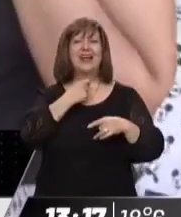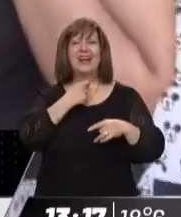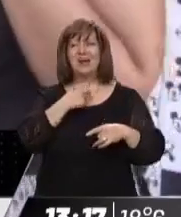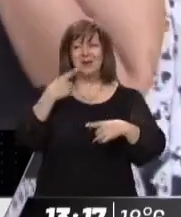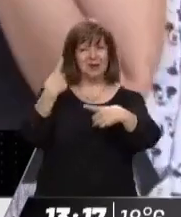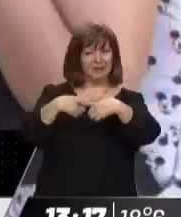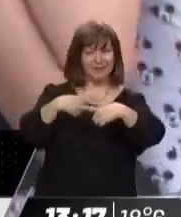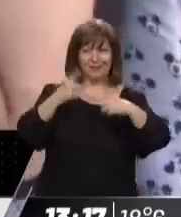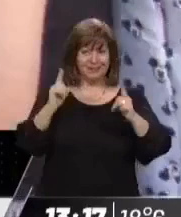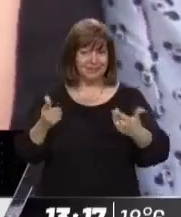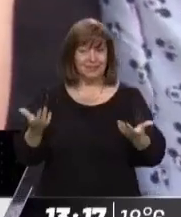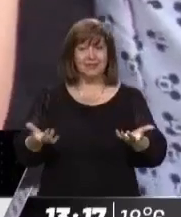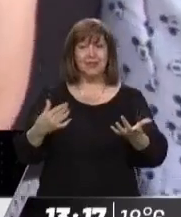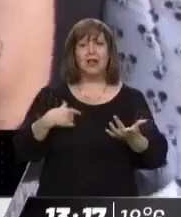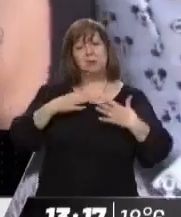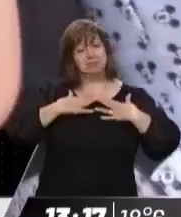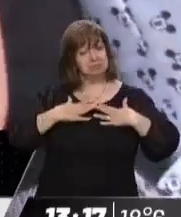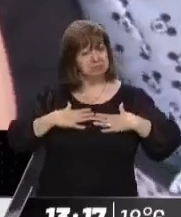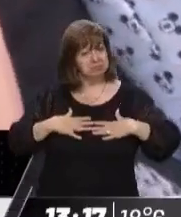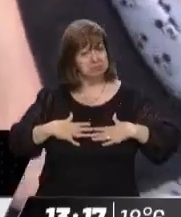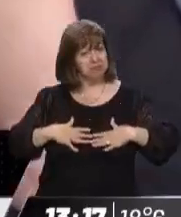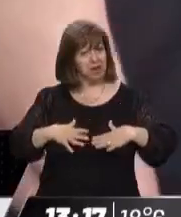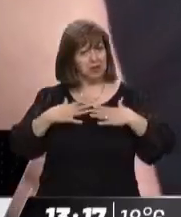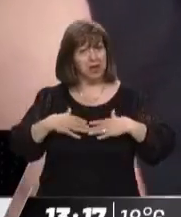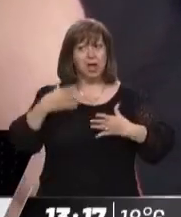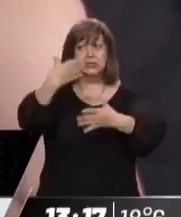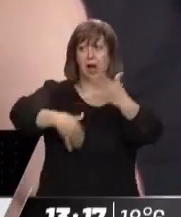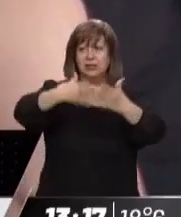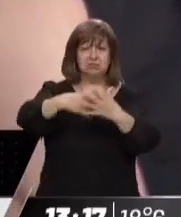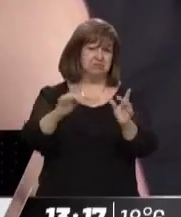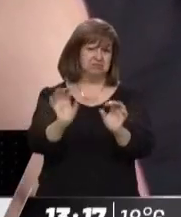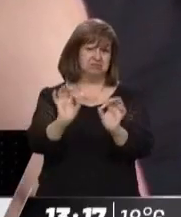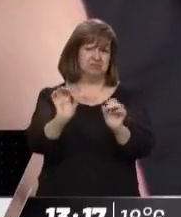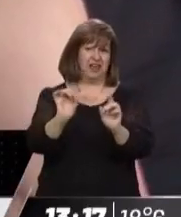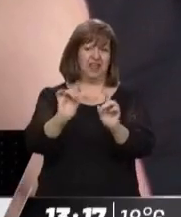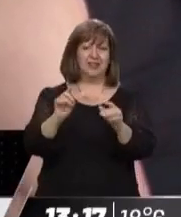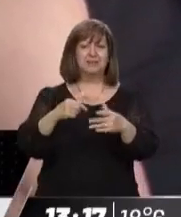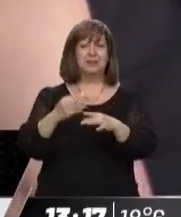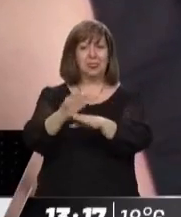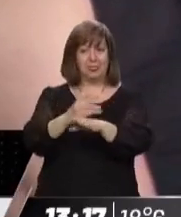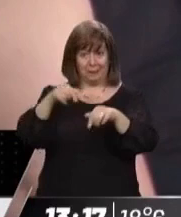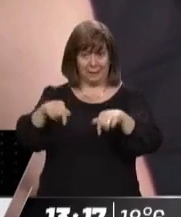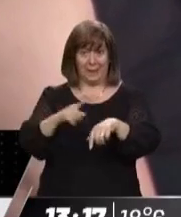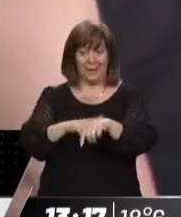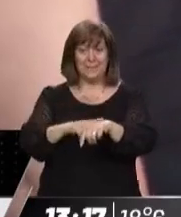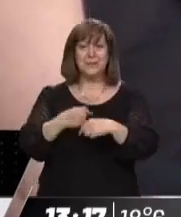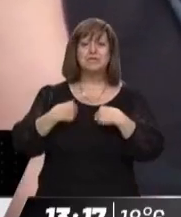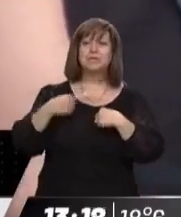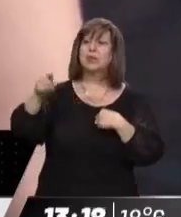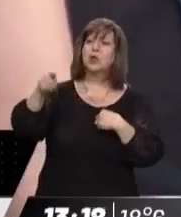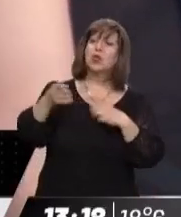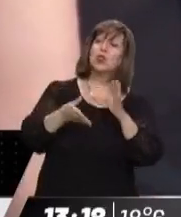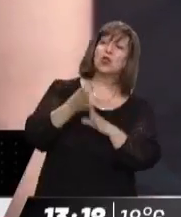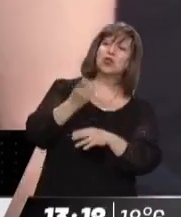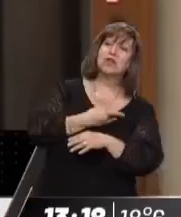festejar, pero tampoco, o sea, estamos tranqui, tampoco estamos con tantos exámenes todavía, así que bueno, estamos aprovechando. Sí, vamos a Potrerillos, ahí